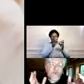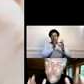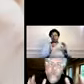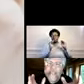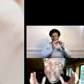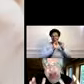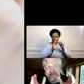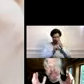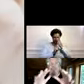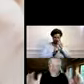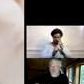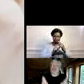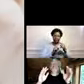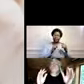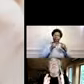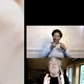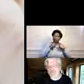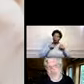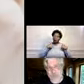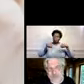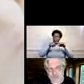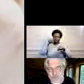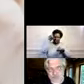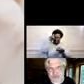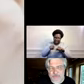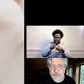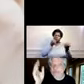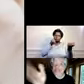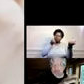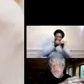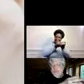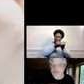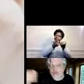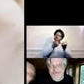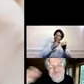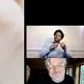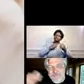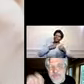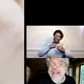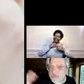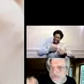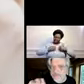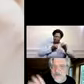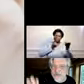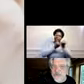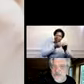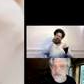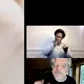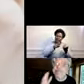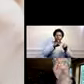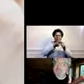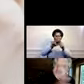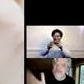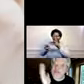certificado si uno no tiene la autoridad de dárselos? Pero nosotros tenemos que apoyar, apoyar emocionalmente a